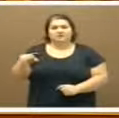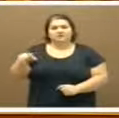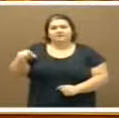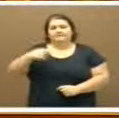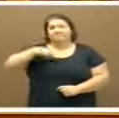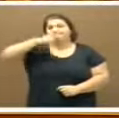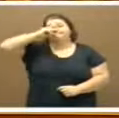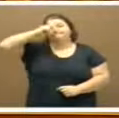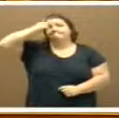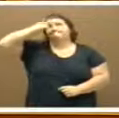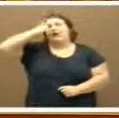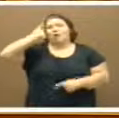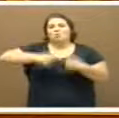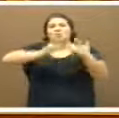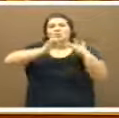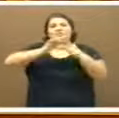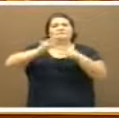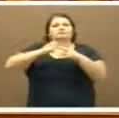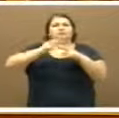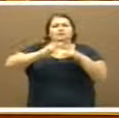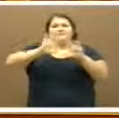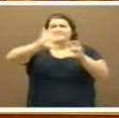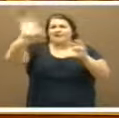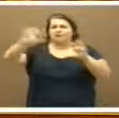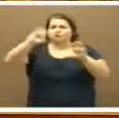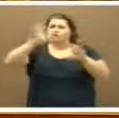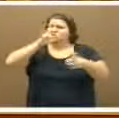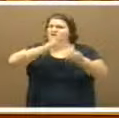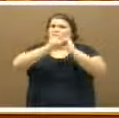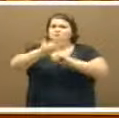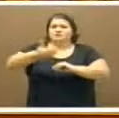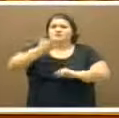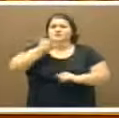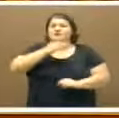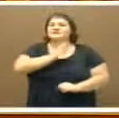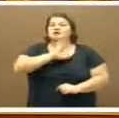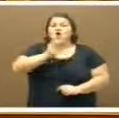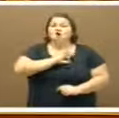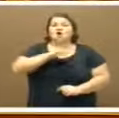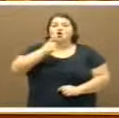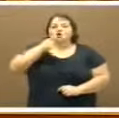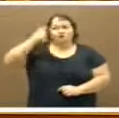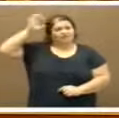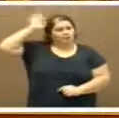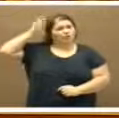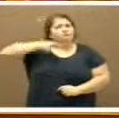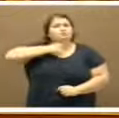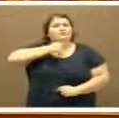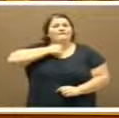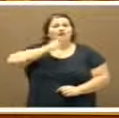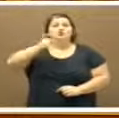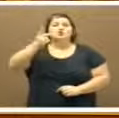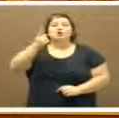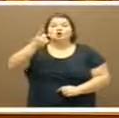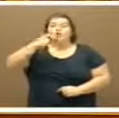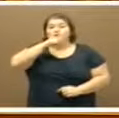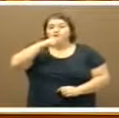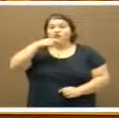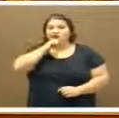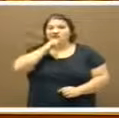algunos líderes políticos de otros países en un momento en hubo cambios importantes. Al señor Gorbachev le querían muchísimo fuera de Rusia. En Rusia le escupían.